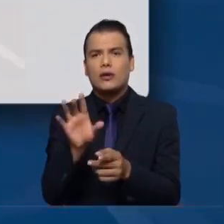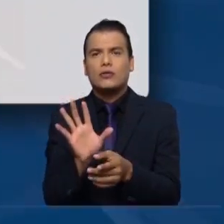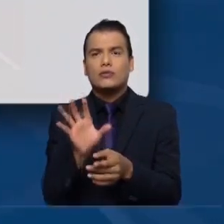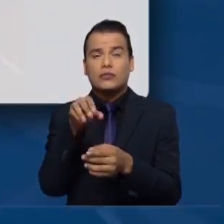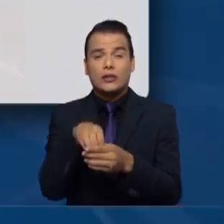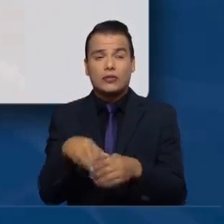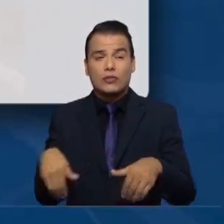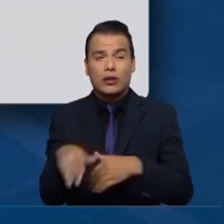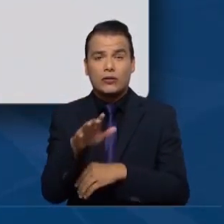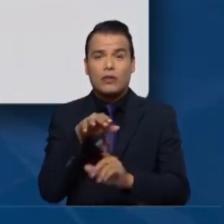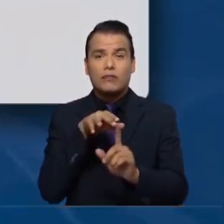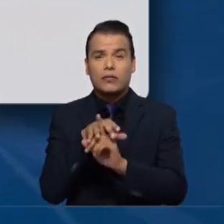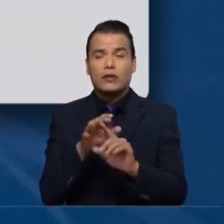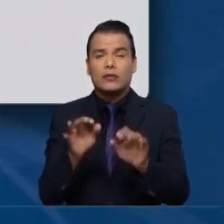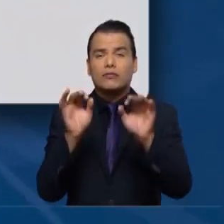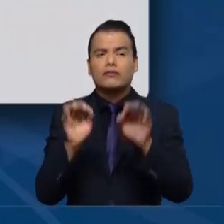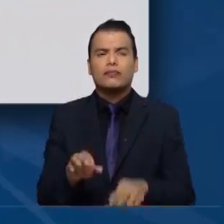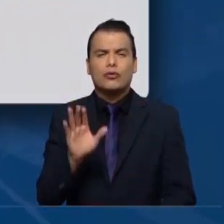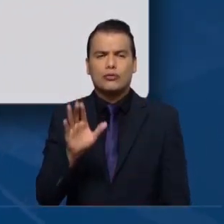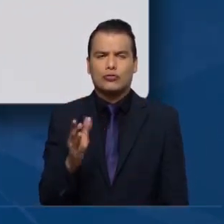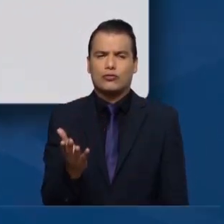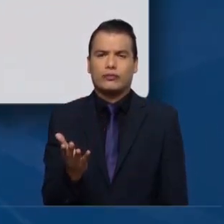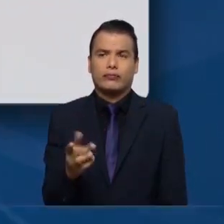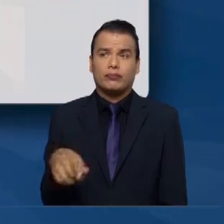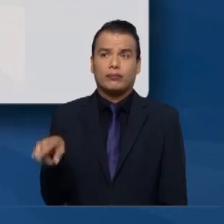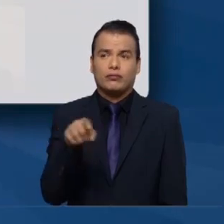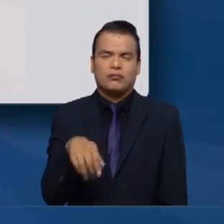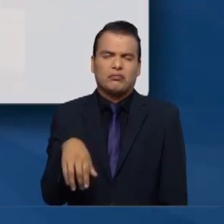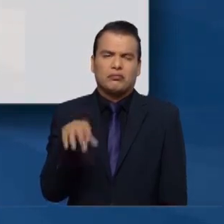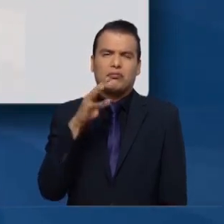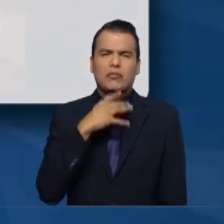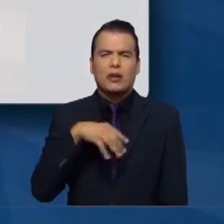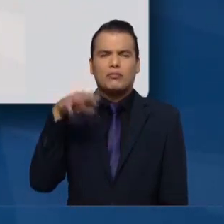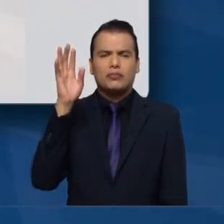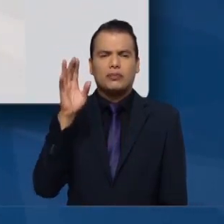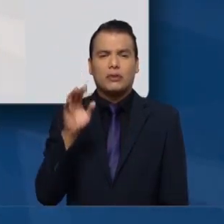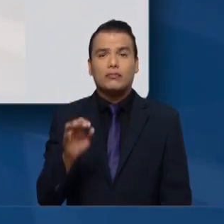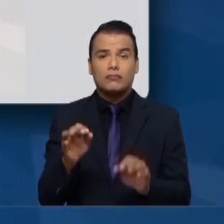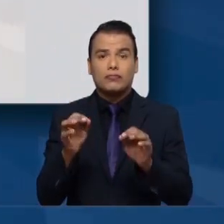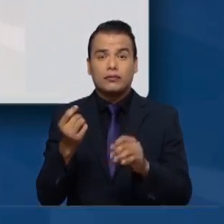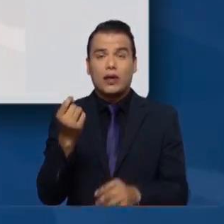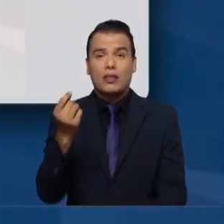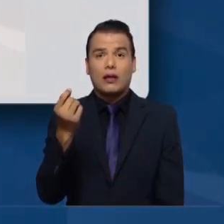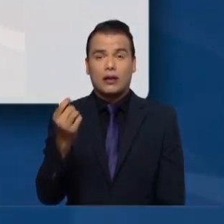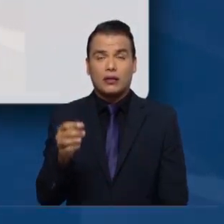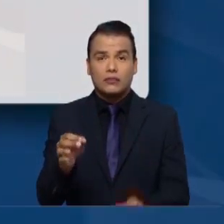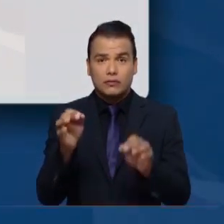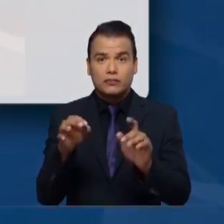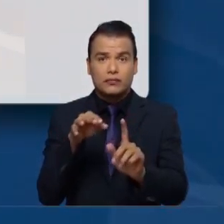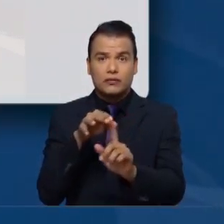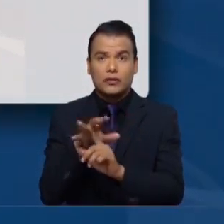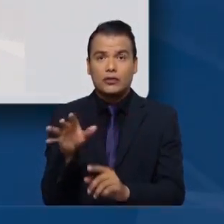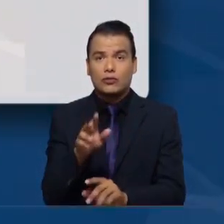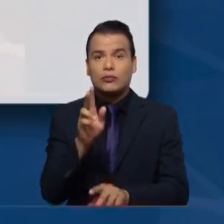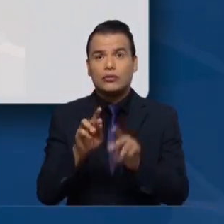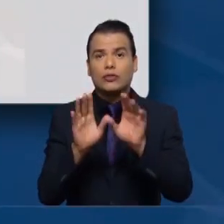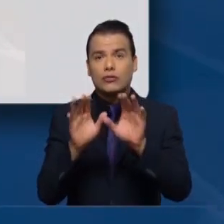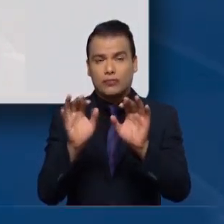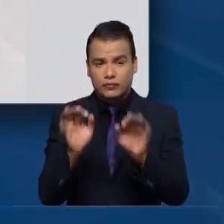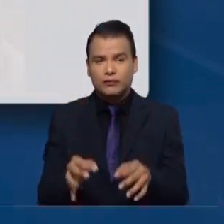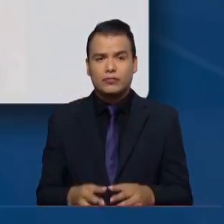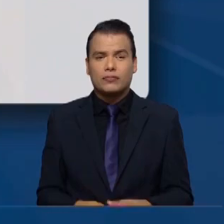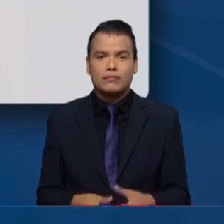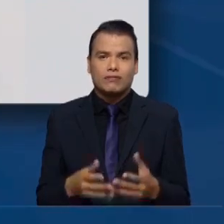un vehículo de servicio público una persona que hace este acto de verdad pone en peligro repito a toda la ciudadanía